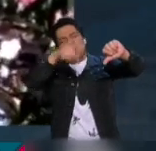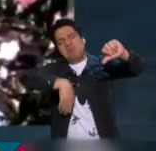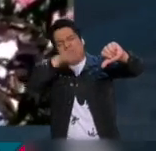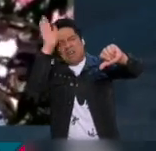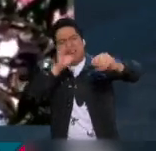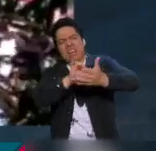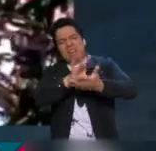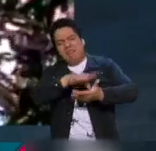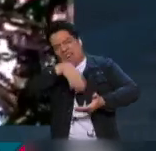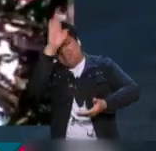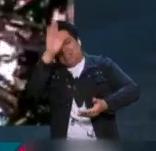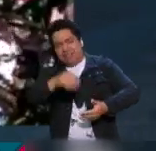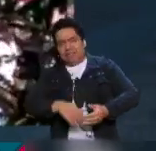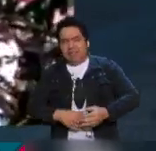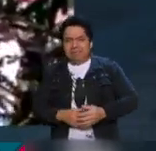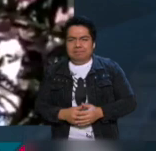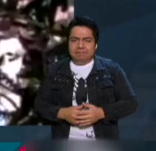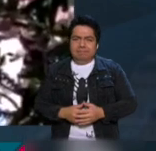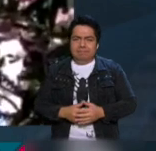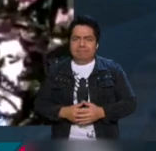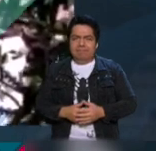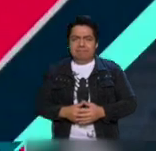Con esa